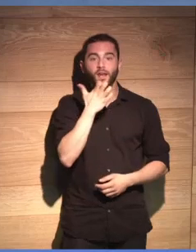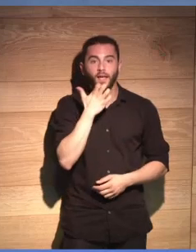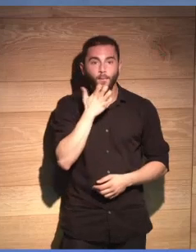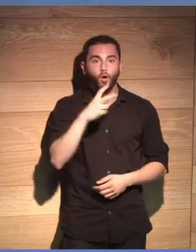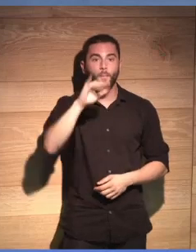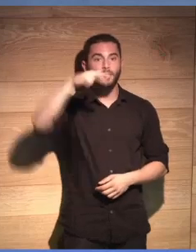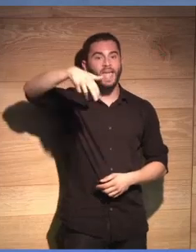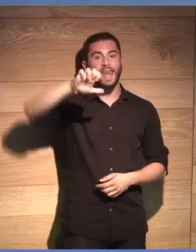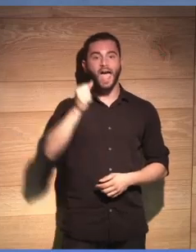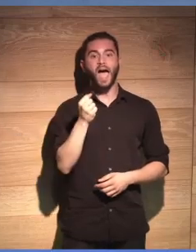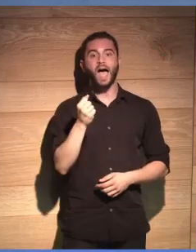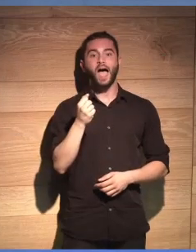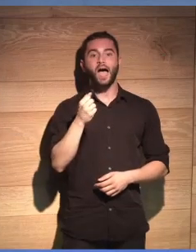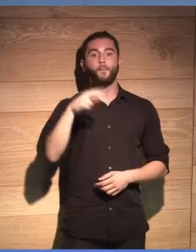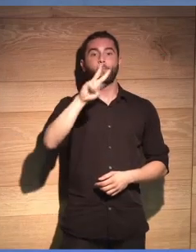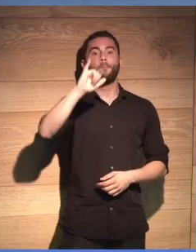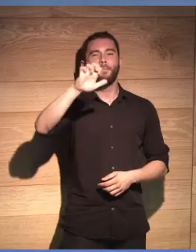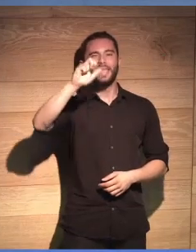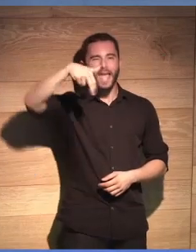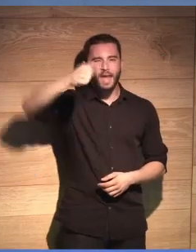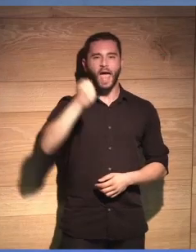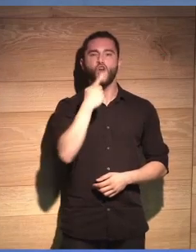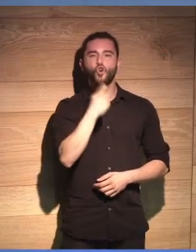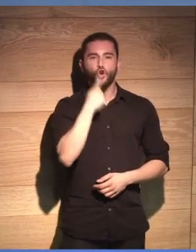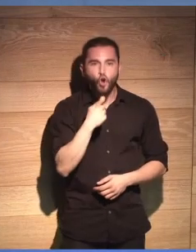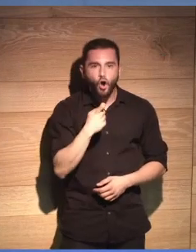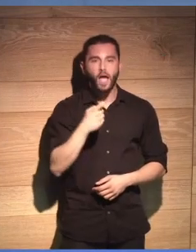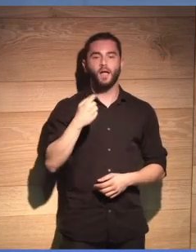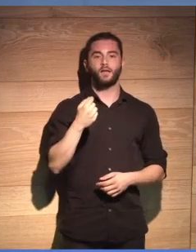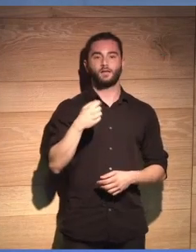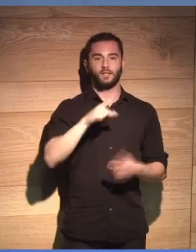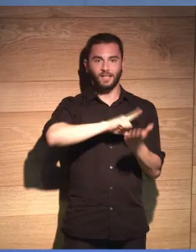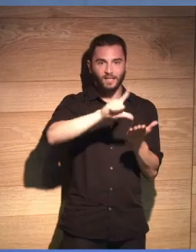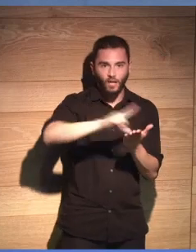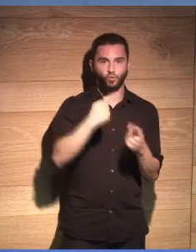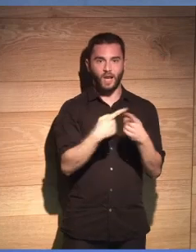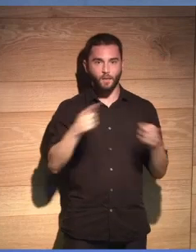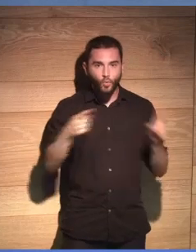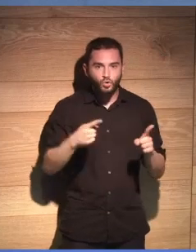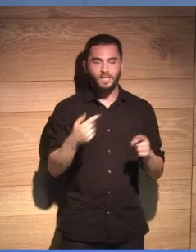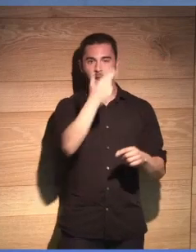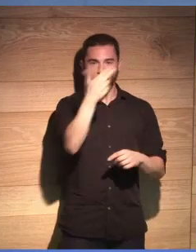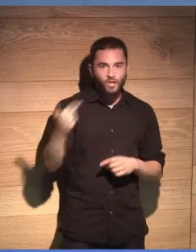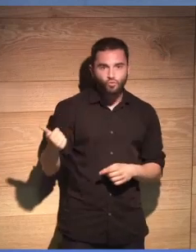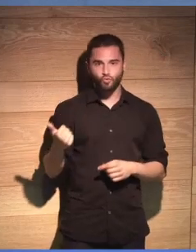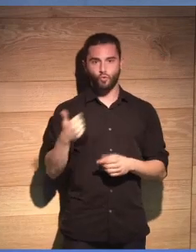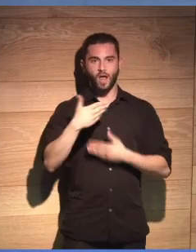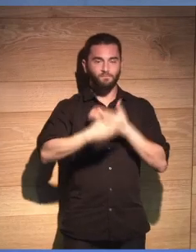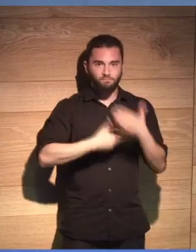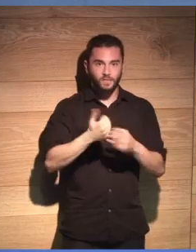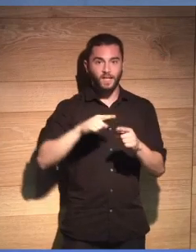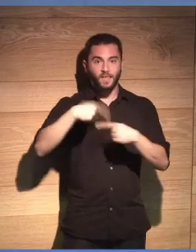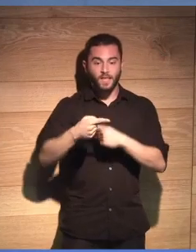Viena Roja. Conocen, supongo que todos, la literatura, la música, la pintura de esa época. Después vino el